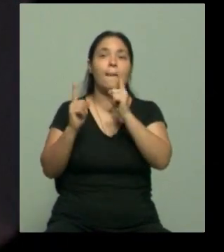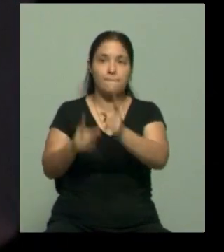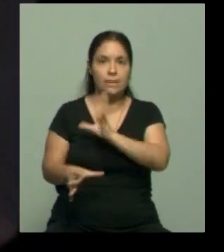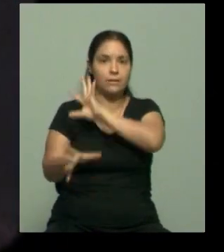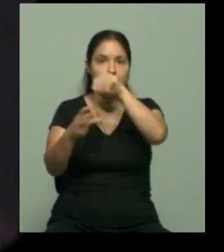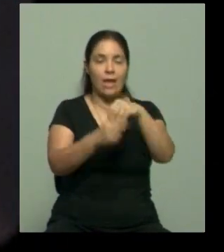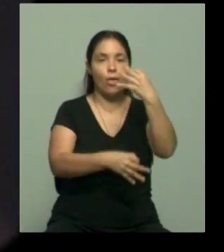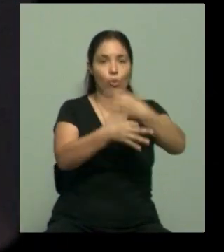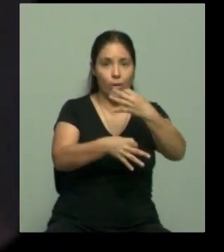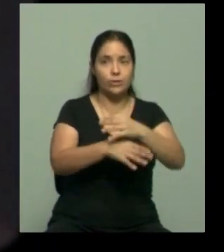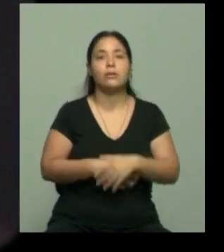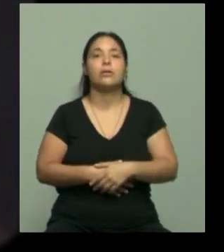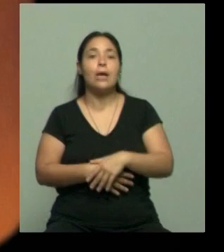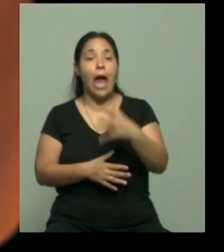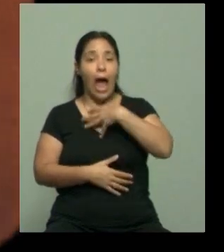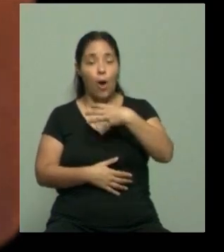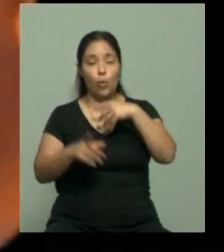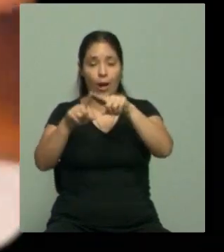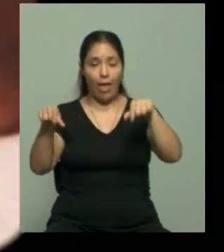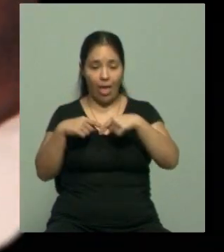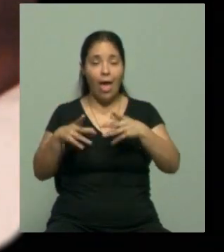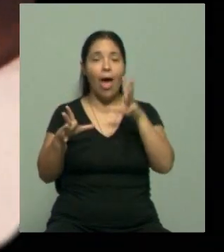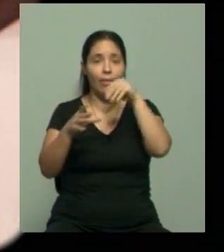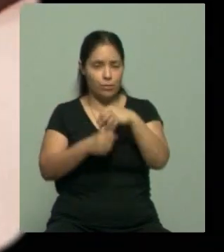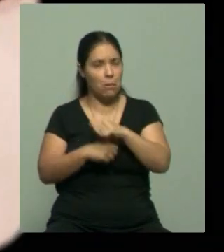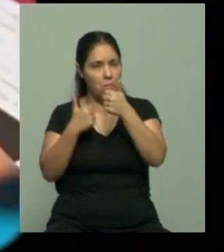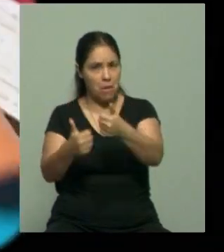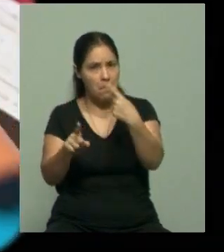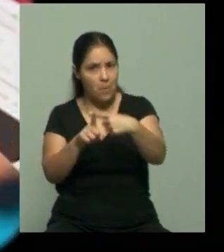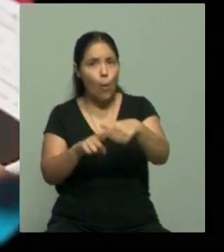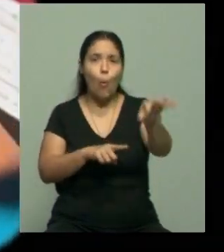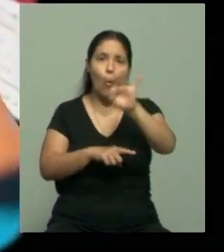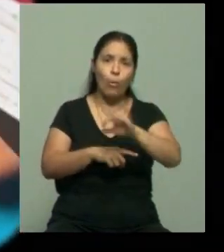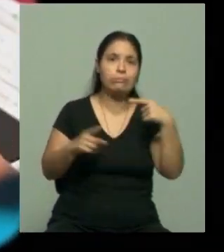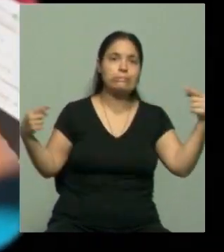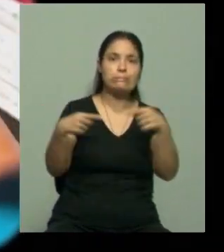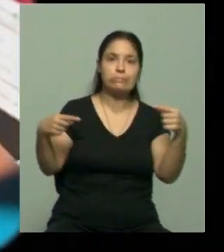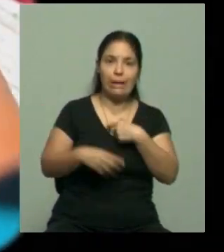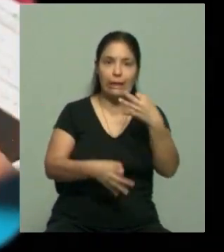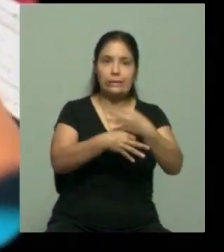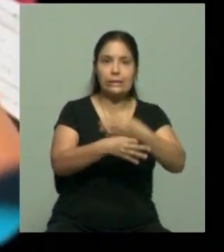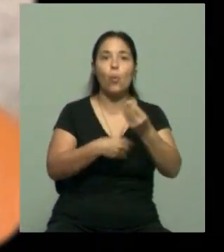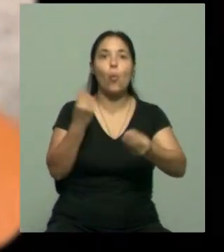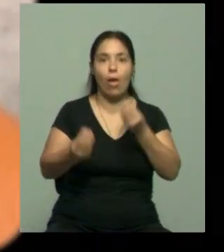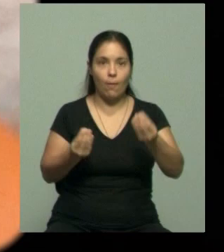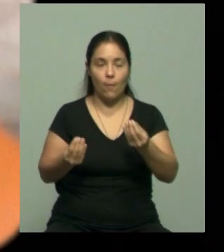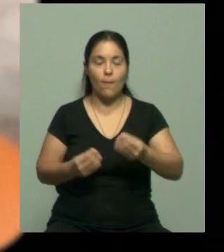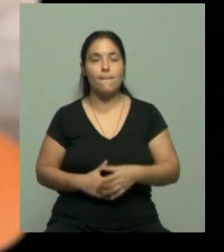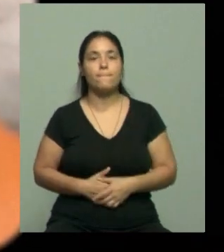educación. ¿Es favorable en las aulas o termina siendo contraproducente en la tarea de enseñar?